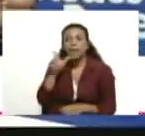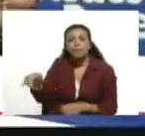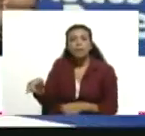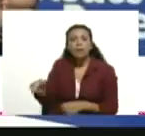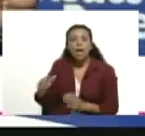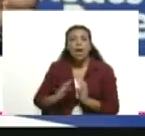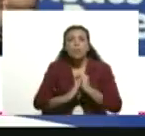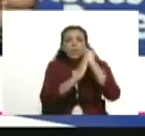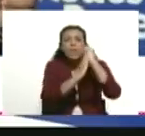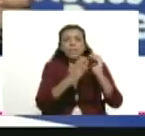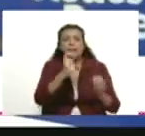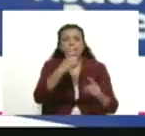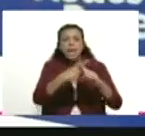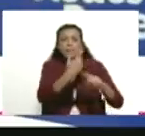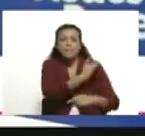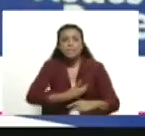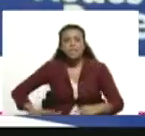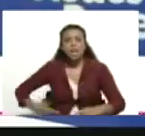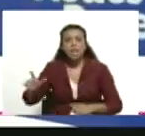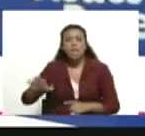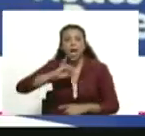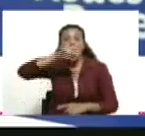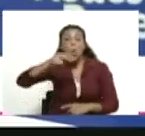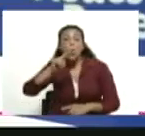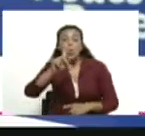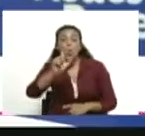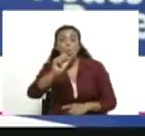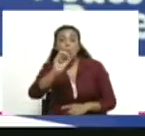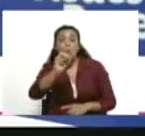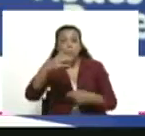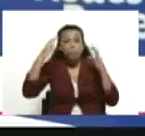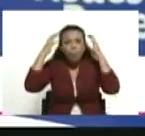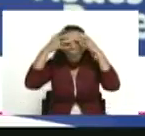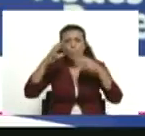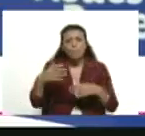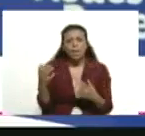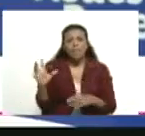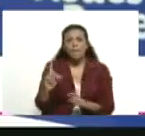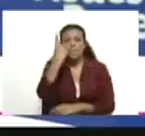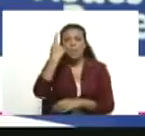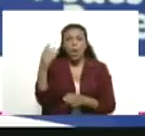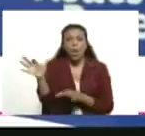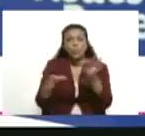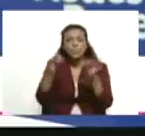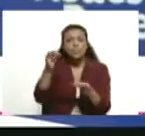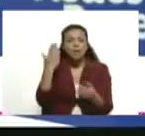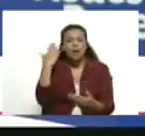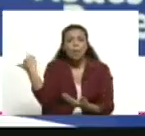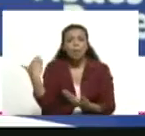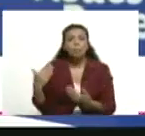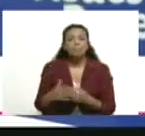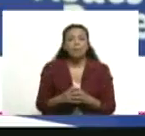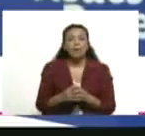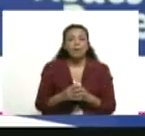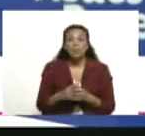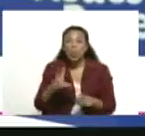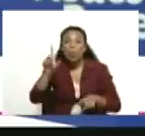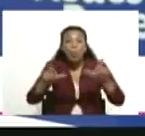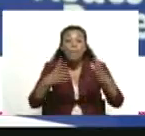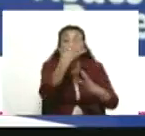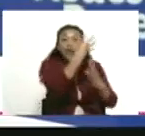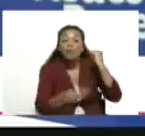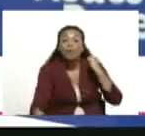¿Juan Manuel Santos? ¿Julio Borges? Todos los que hicieron el atentado con drones están convictos